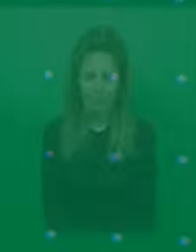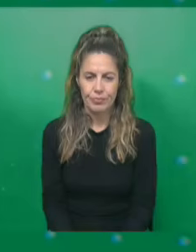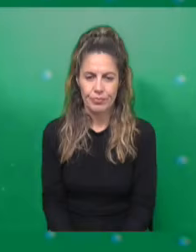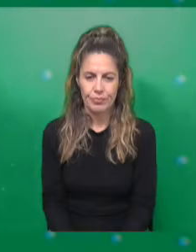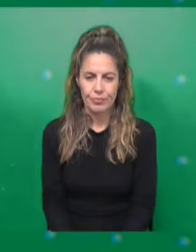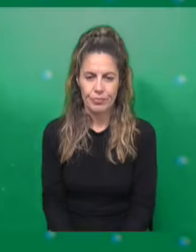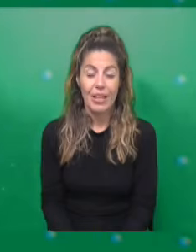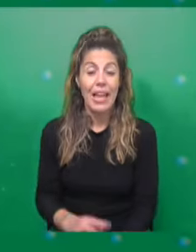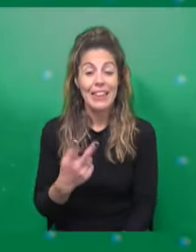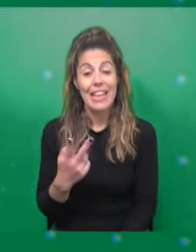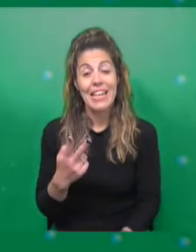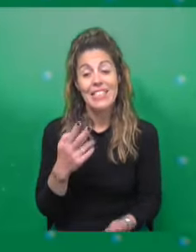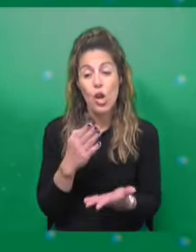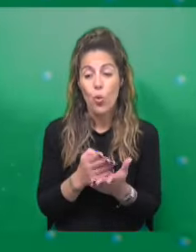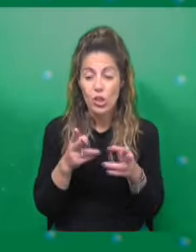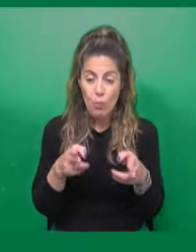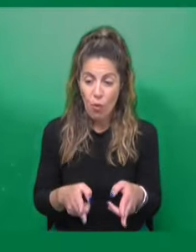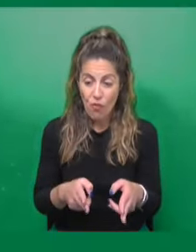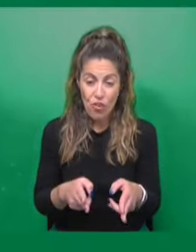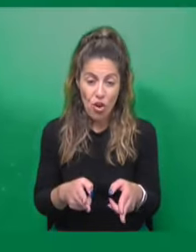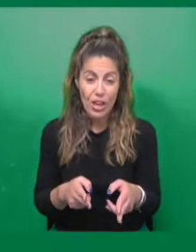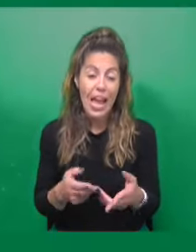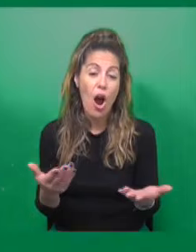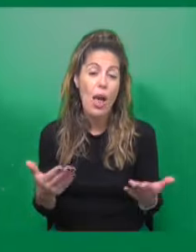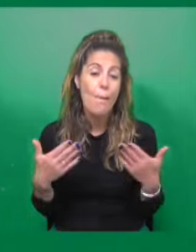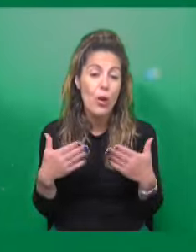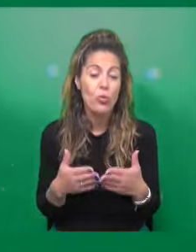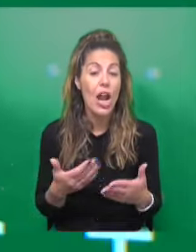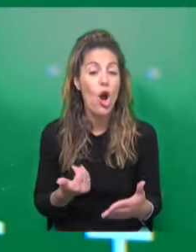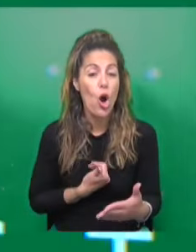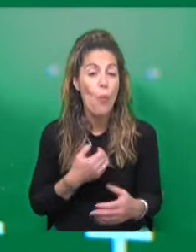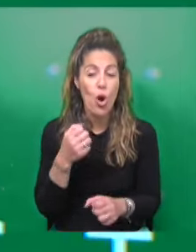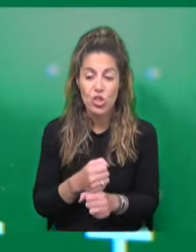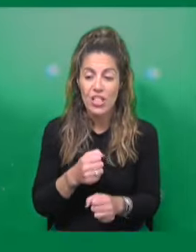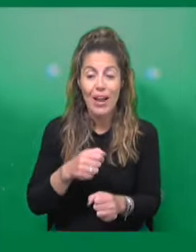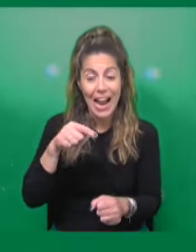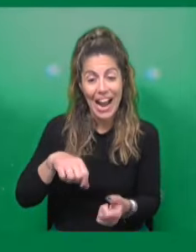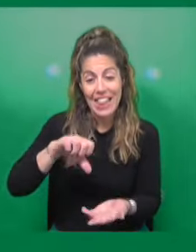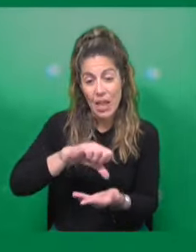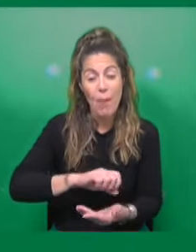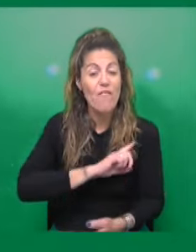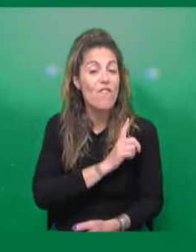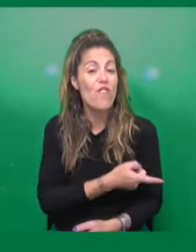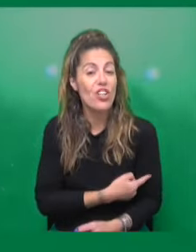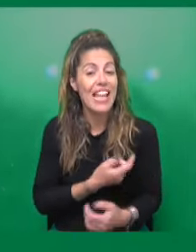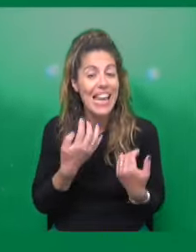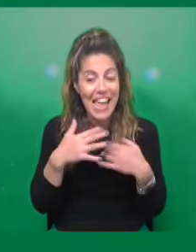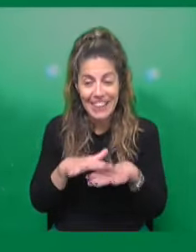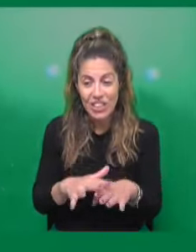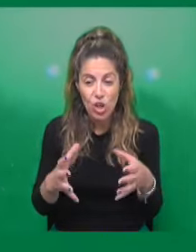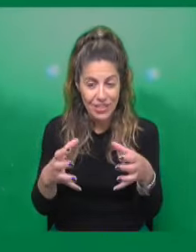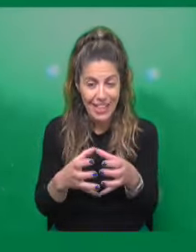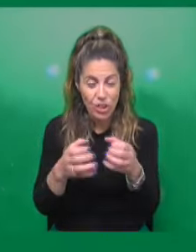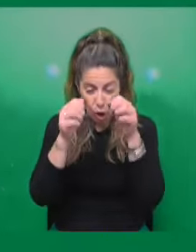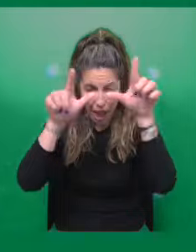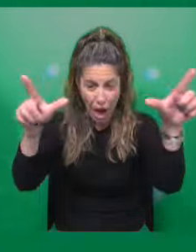Y en este tercer y último bloque de Sin fronteras nos vamos a preguntar cómo se trabaja desde nuestro país para fortalecer la integración del sector